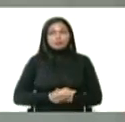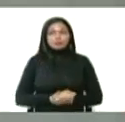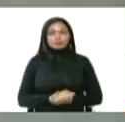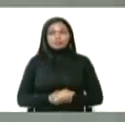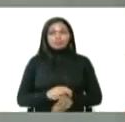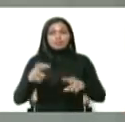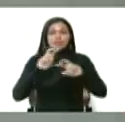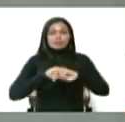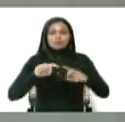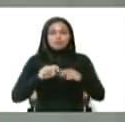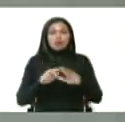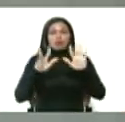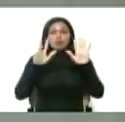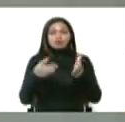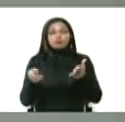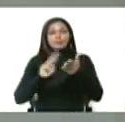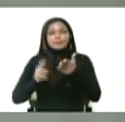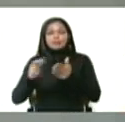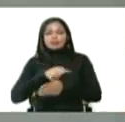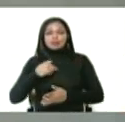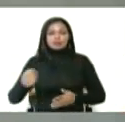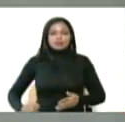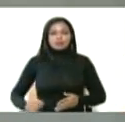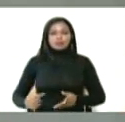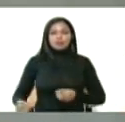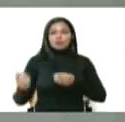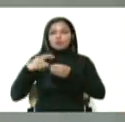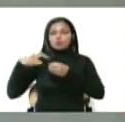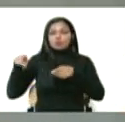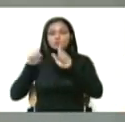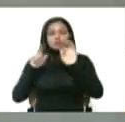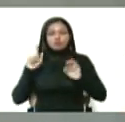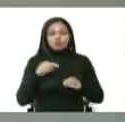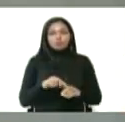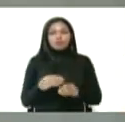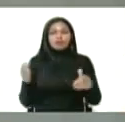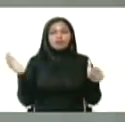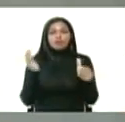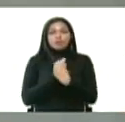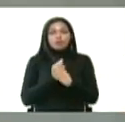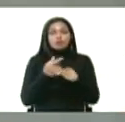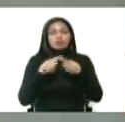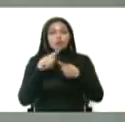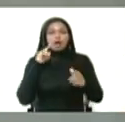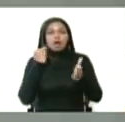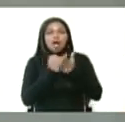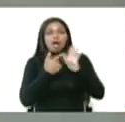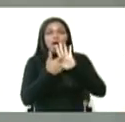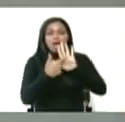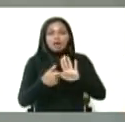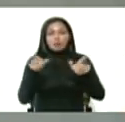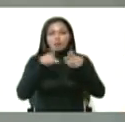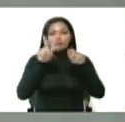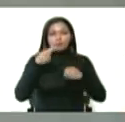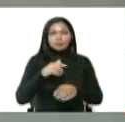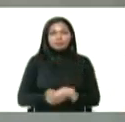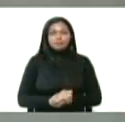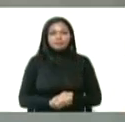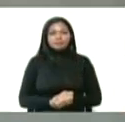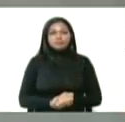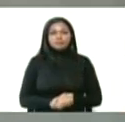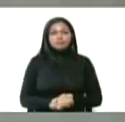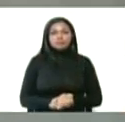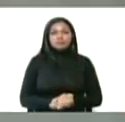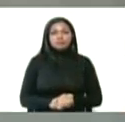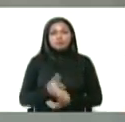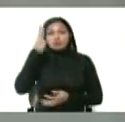revisó por lo menos unas 8 veces, incorporando cosas nuevas según iban apareciendo evidencias de efectividad. El Consejo